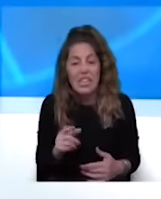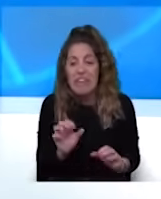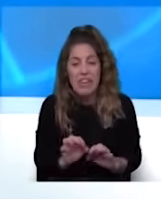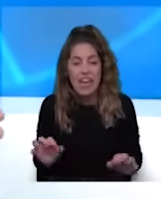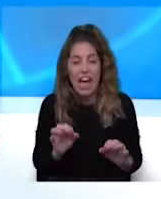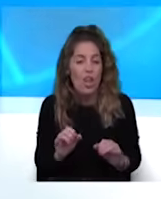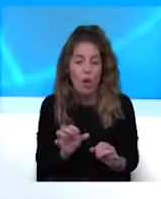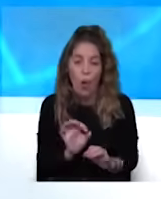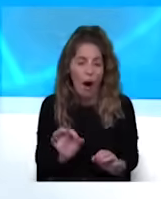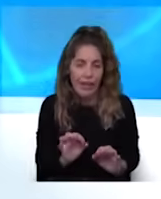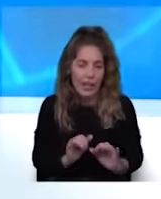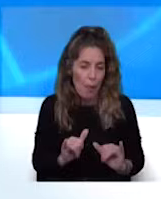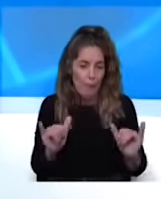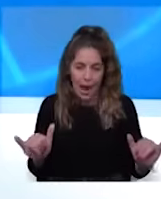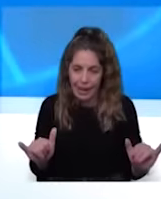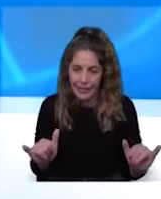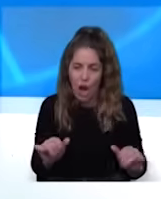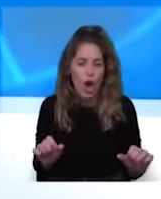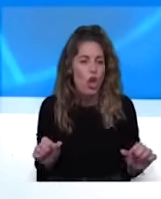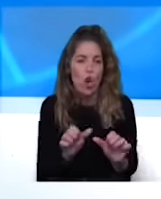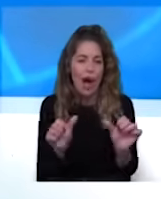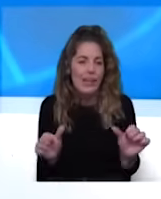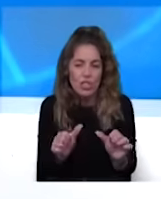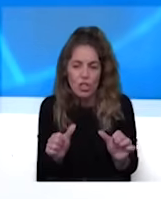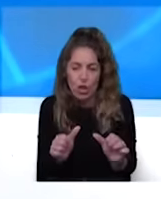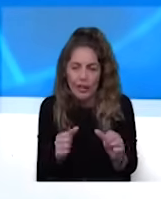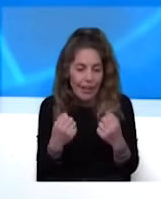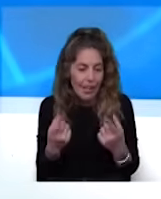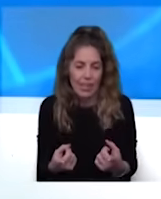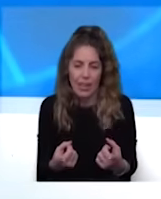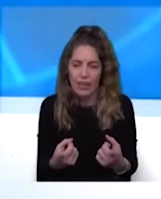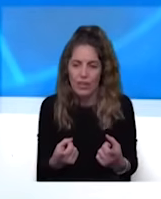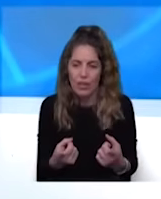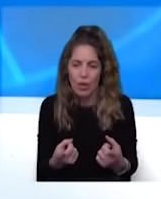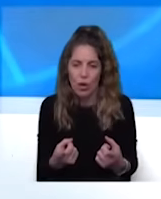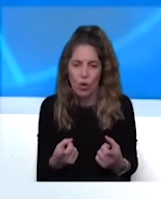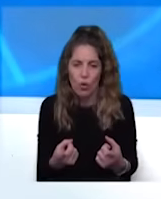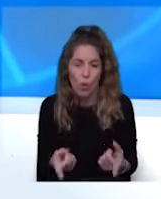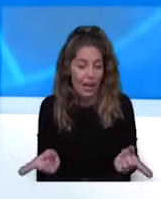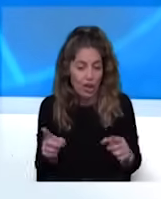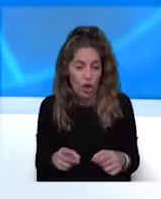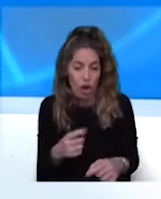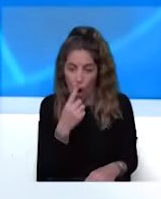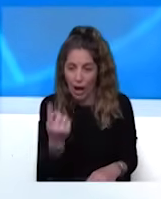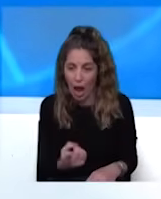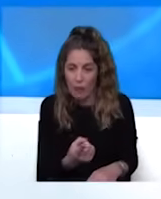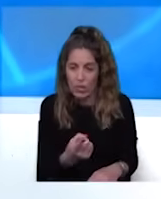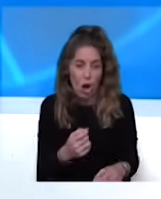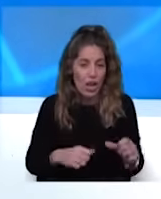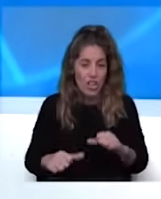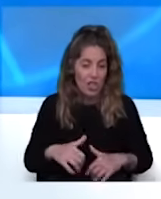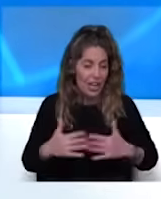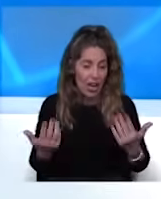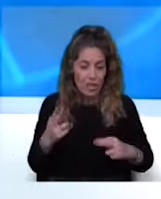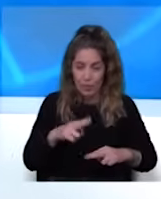ninguna campaña de difusión no hay acciones que establezcan digamos un retorno rápido en lo que es las lesiones graves y la